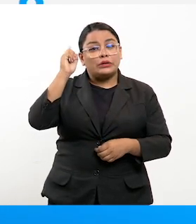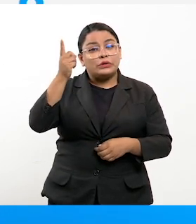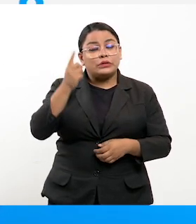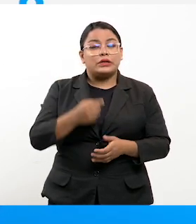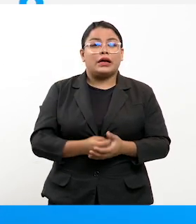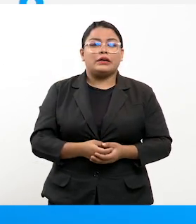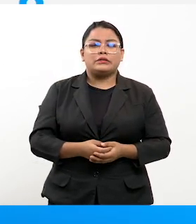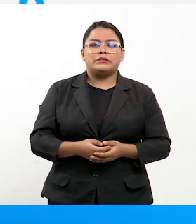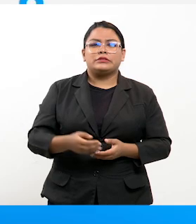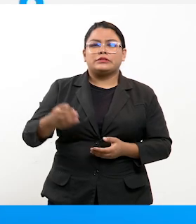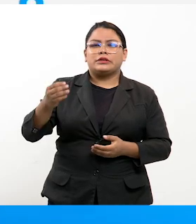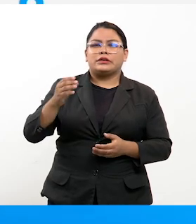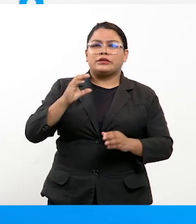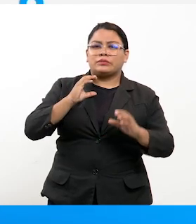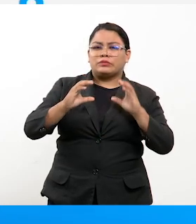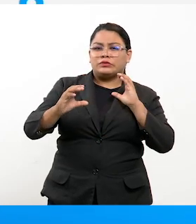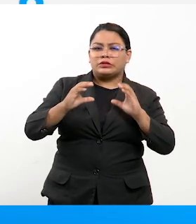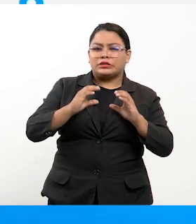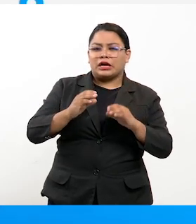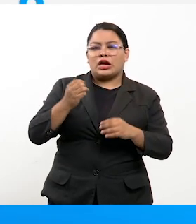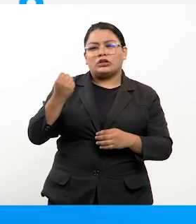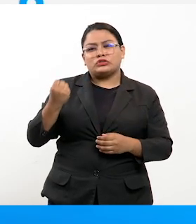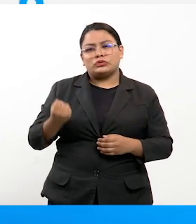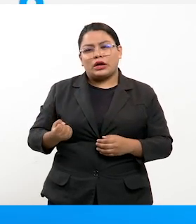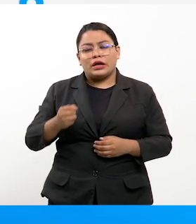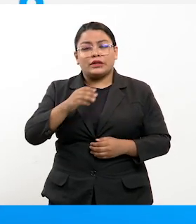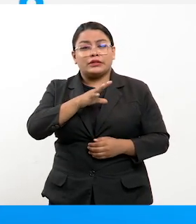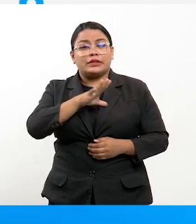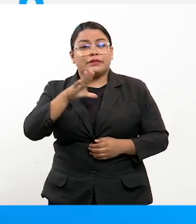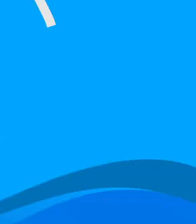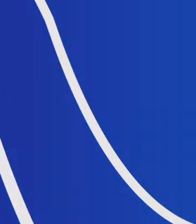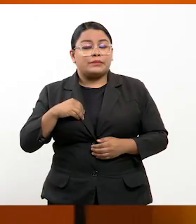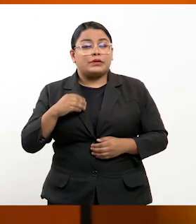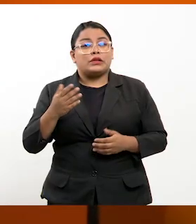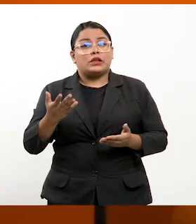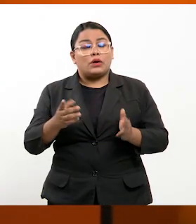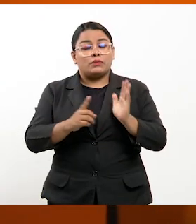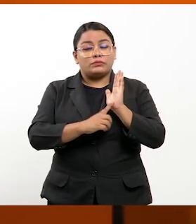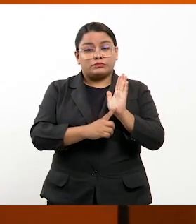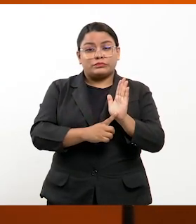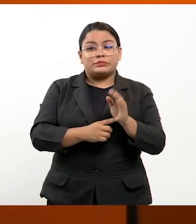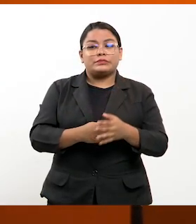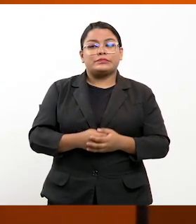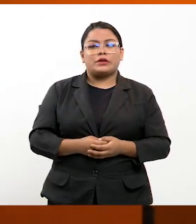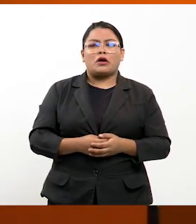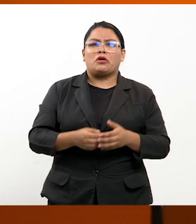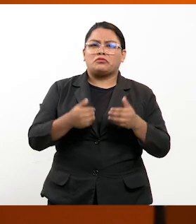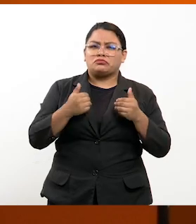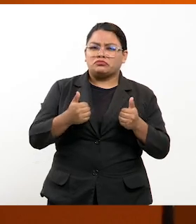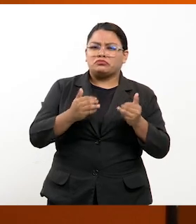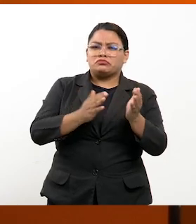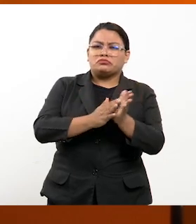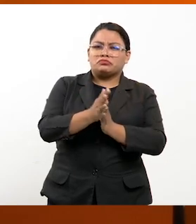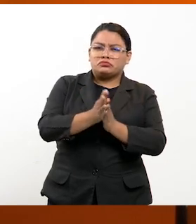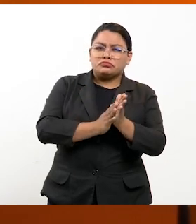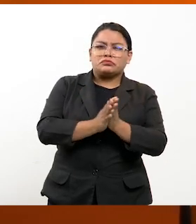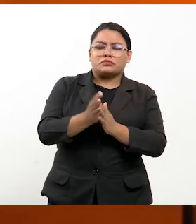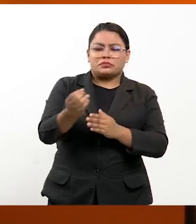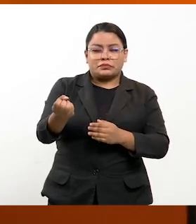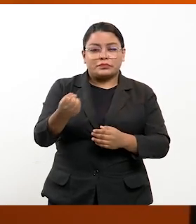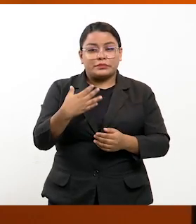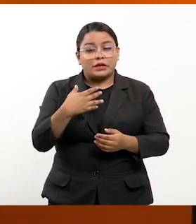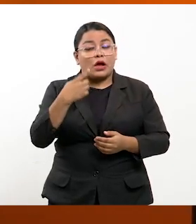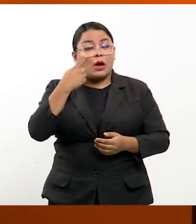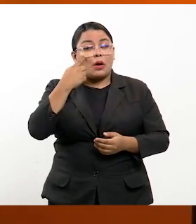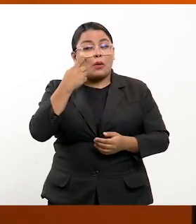y dados a conocer a estudiantes, familia o representantes. Ok, Marlene, me parece muy interesante lo que acabamos